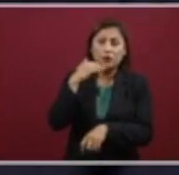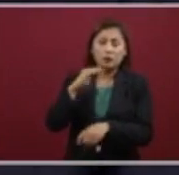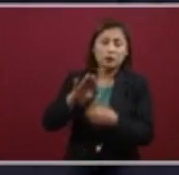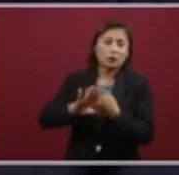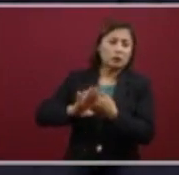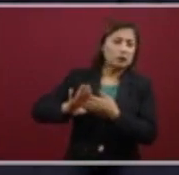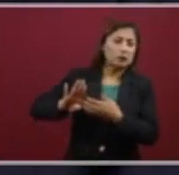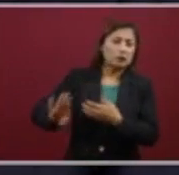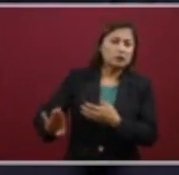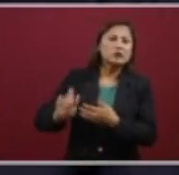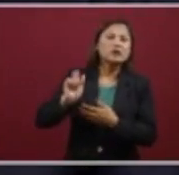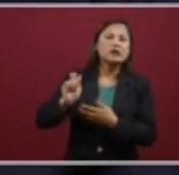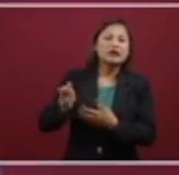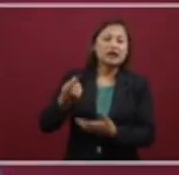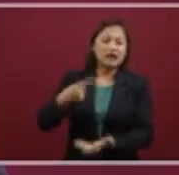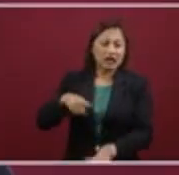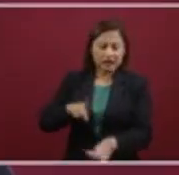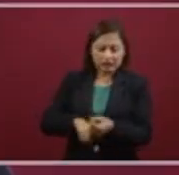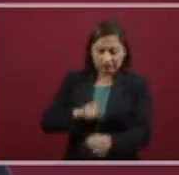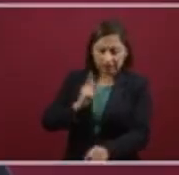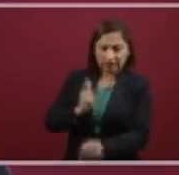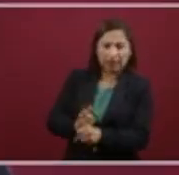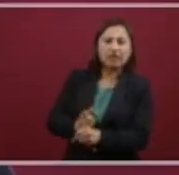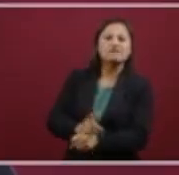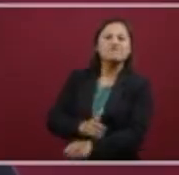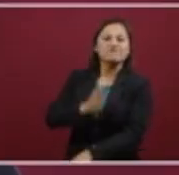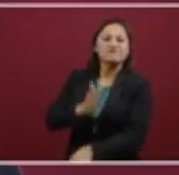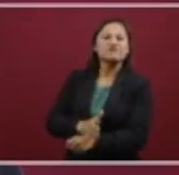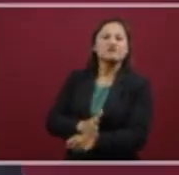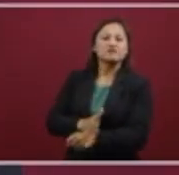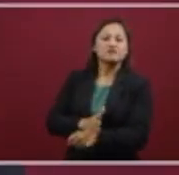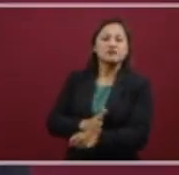tolerancia, que en austeridad